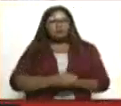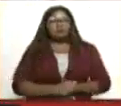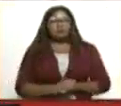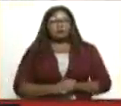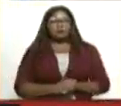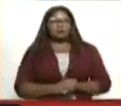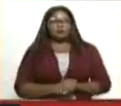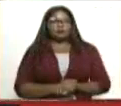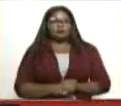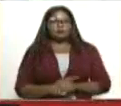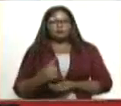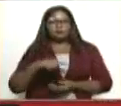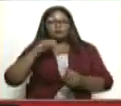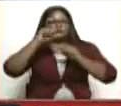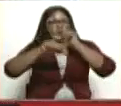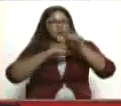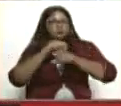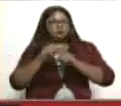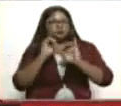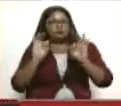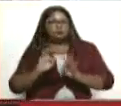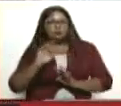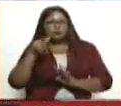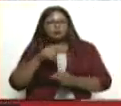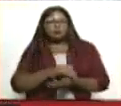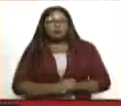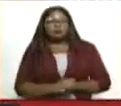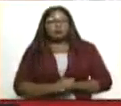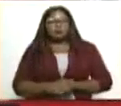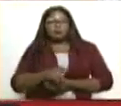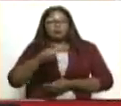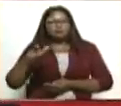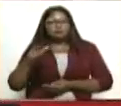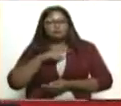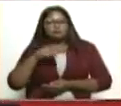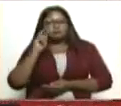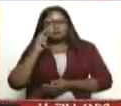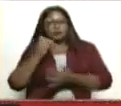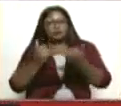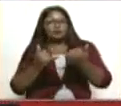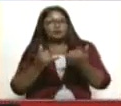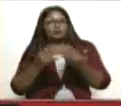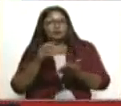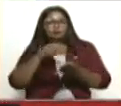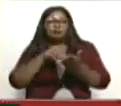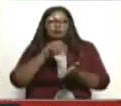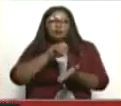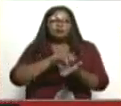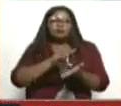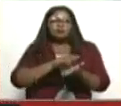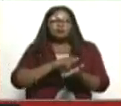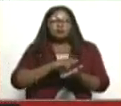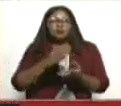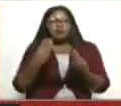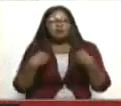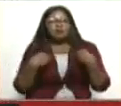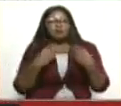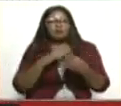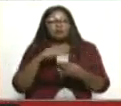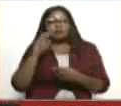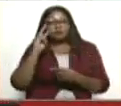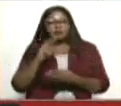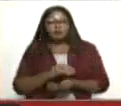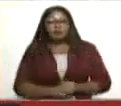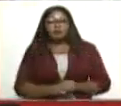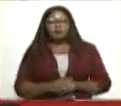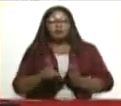este ciclo, que este ciclo sería el ciclo de la gente, hemos puesto en el centro la vida y los derechos